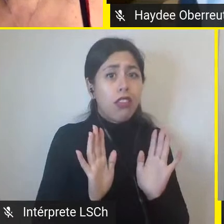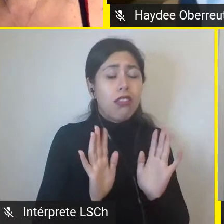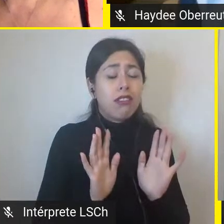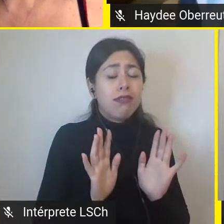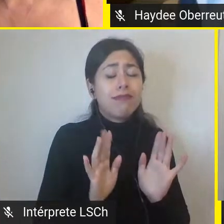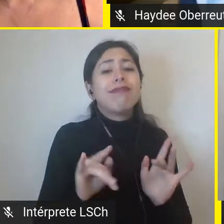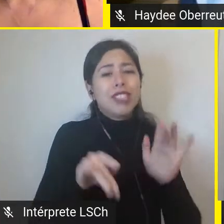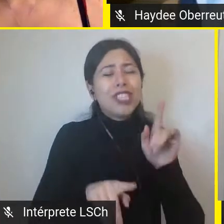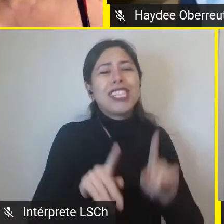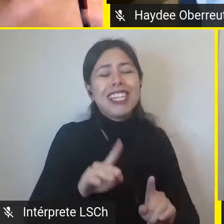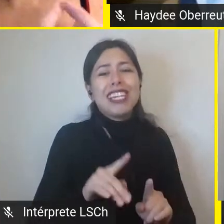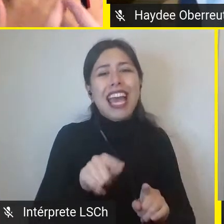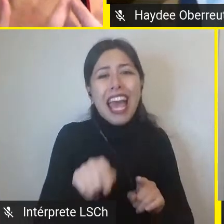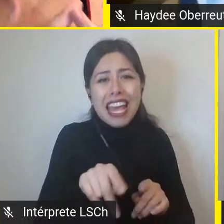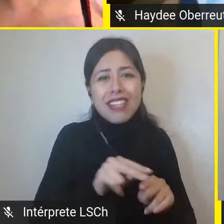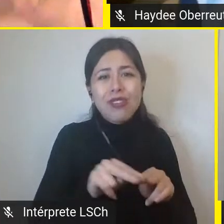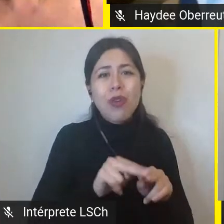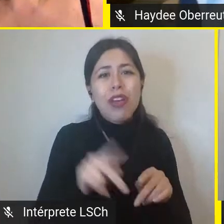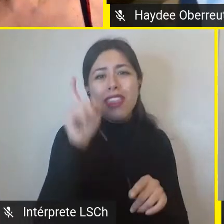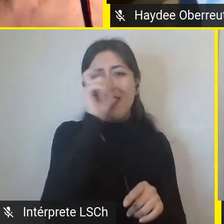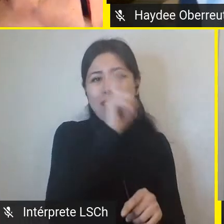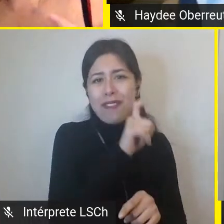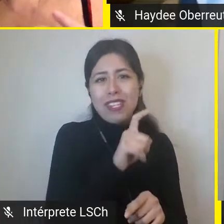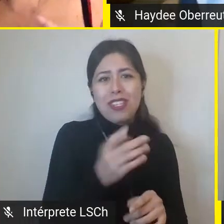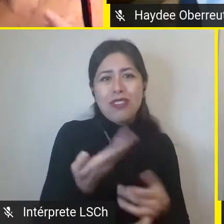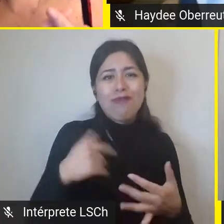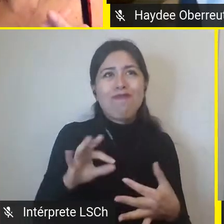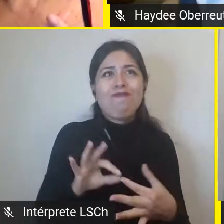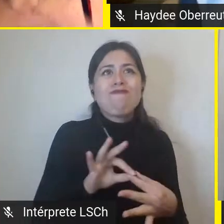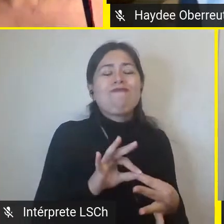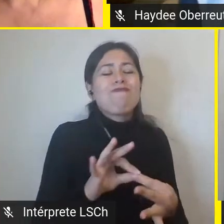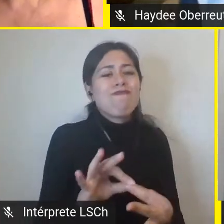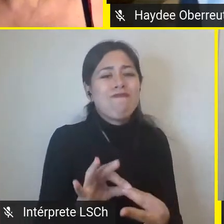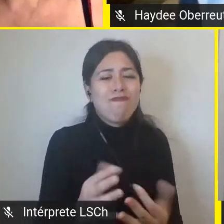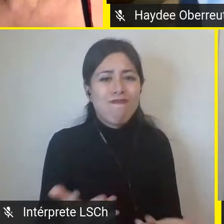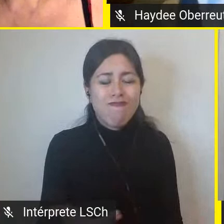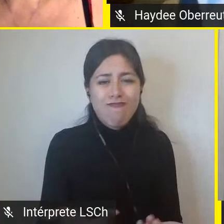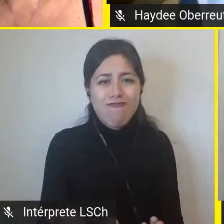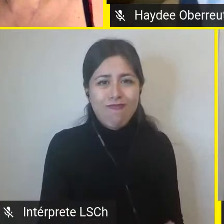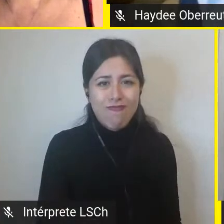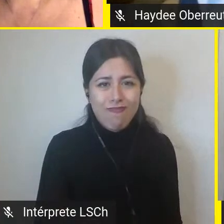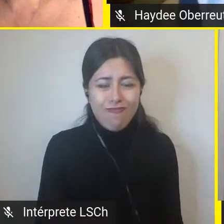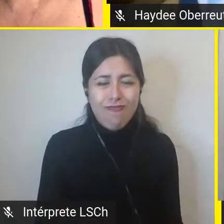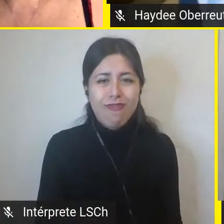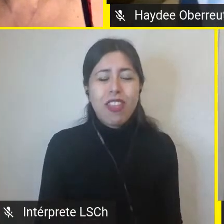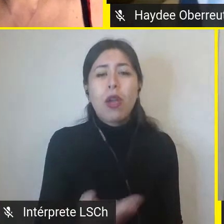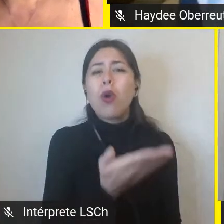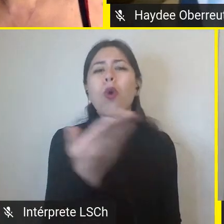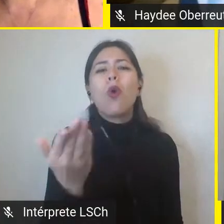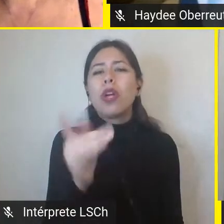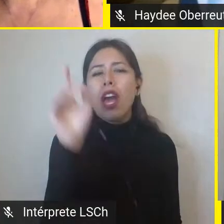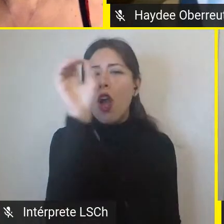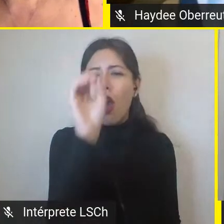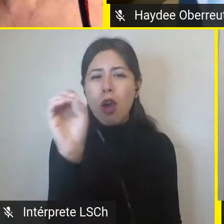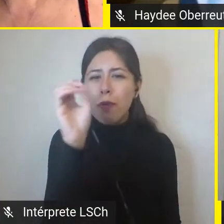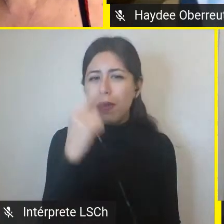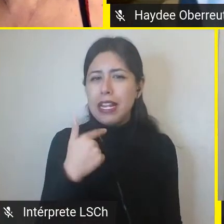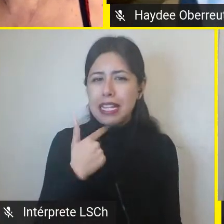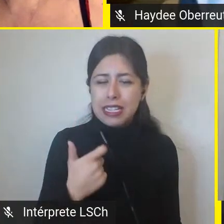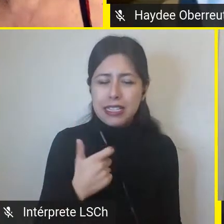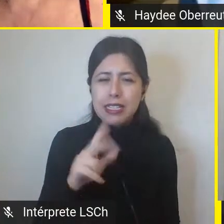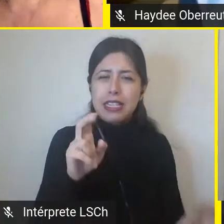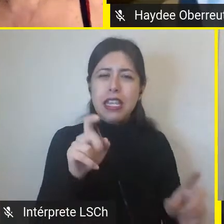muy difícil la coordinación. ¿Cómo ven ustedes la gestión? No la gestión, sino que